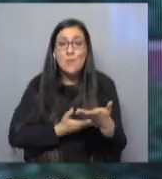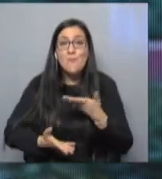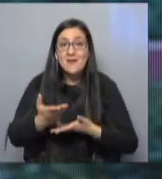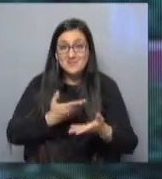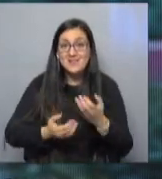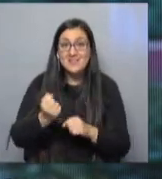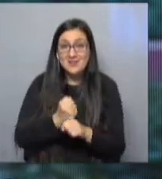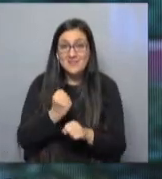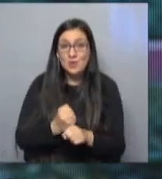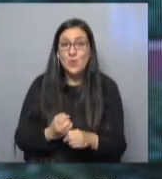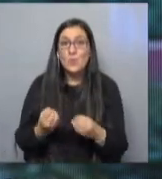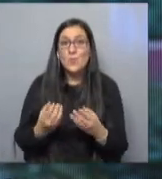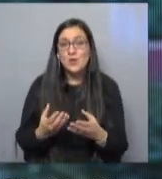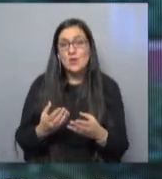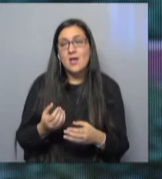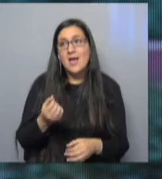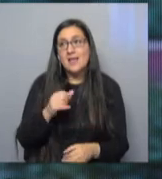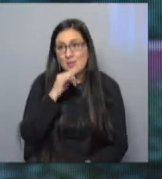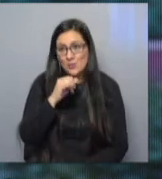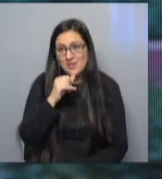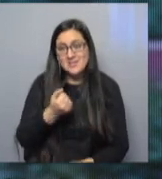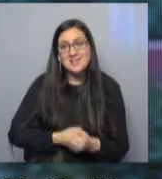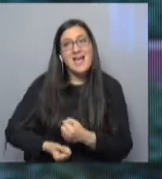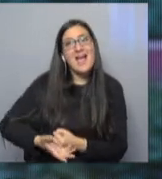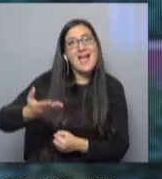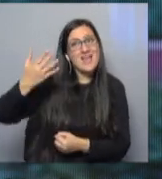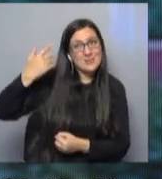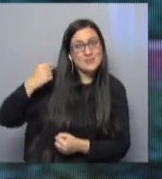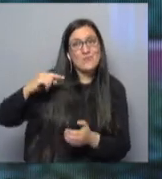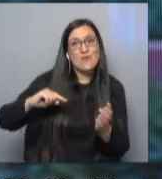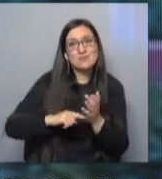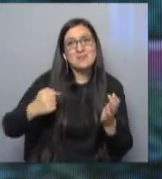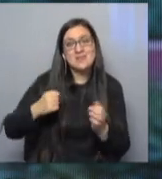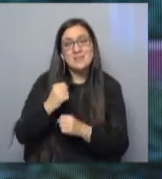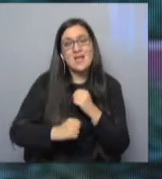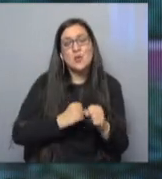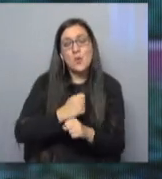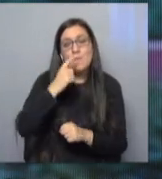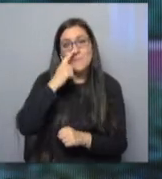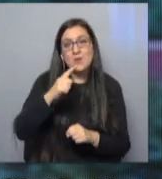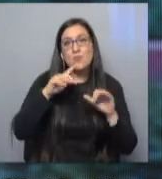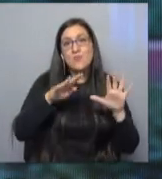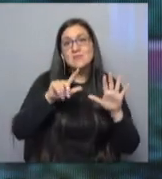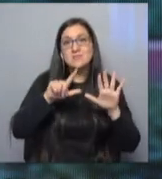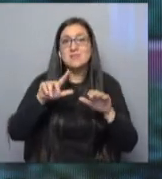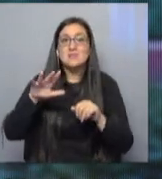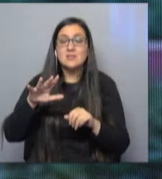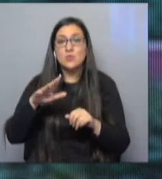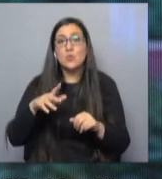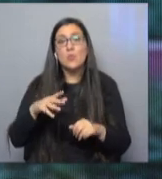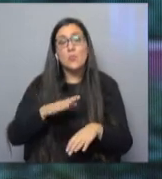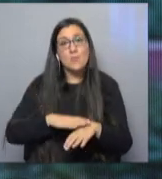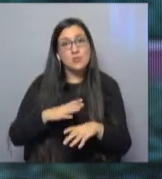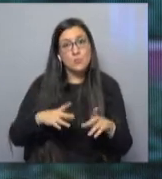hay que remontarse muchos años atrás no buenos aires 1975 una época muy dura